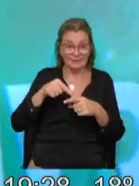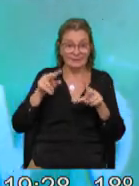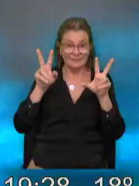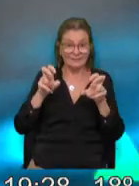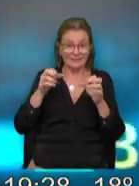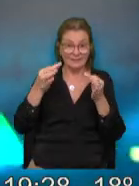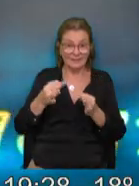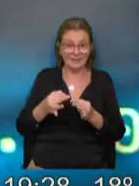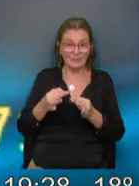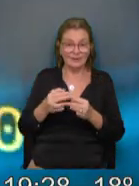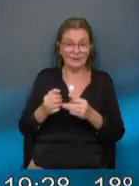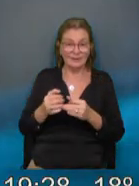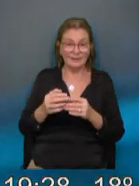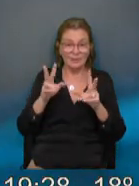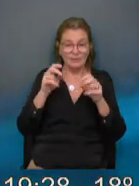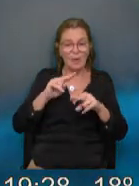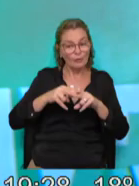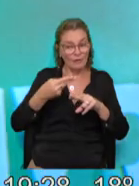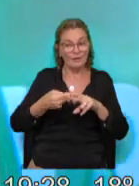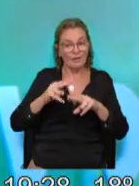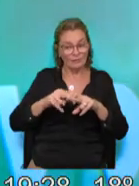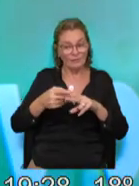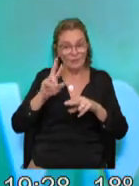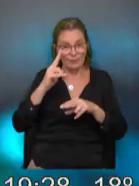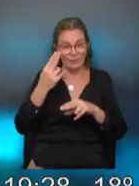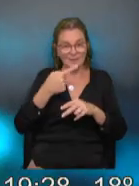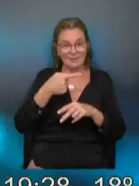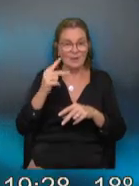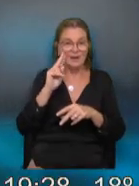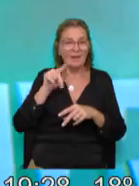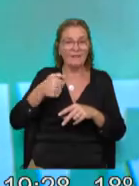seguramente. Es un tema recurrente para los uruguayos. Sí, obvio. Hasta la semana que viene. Nos vemos el martes. Ya sí.